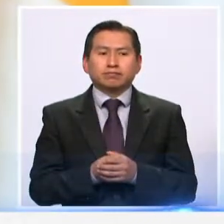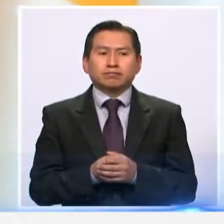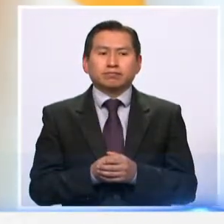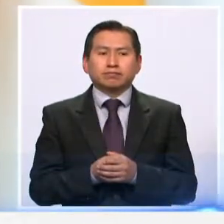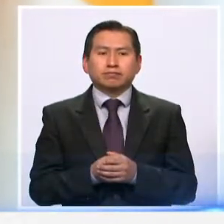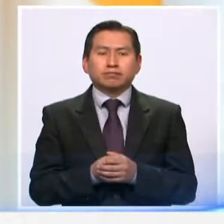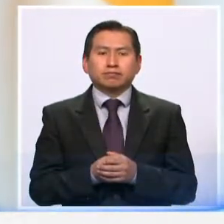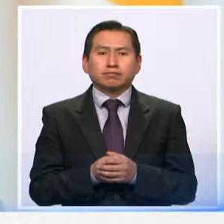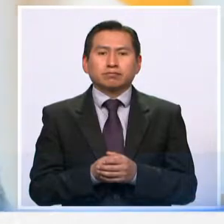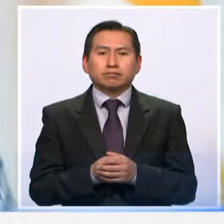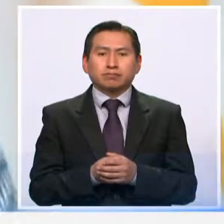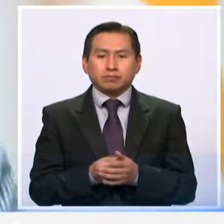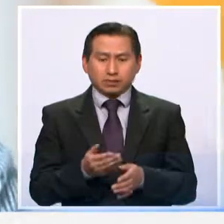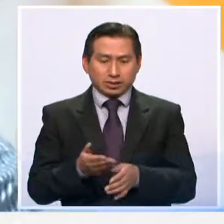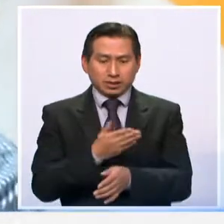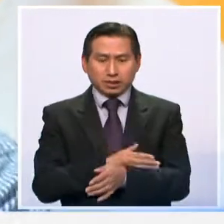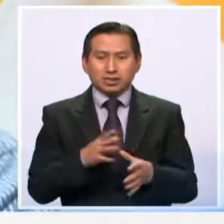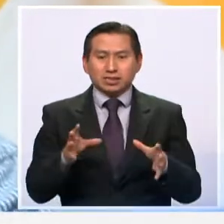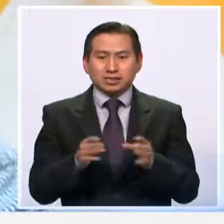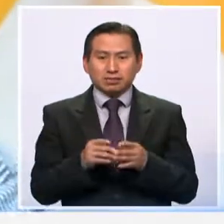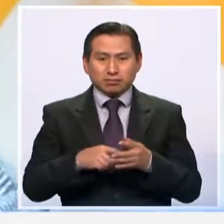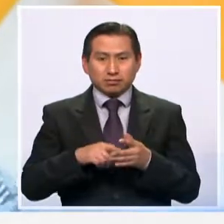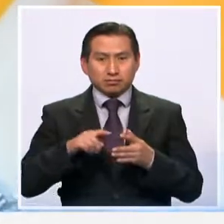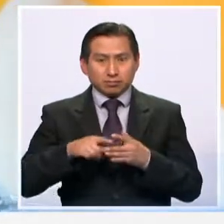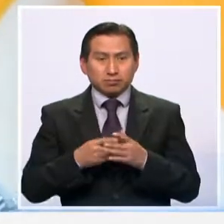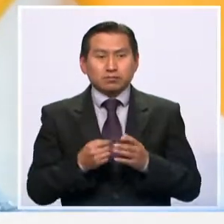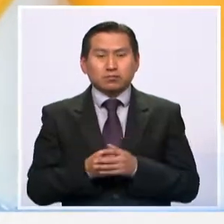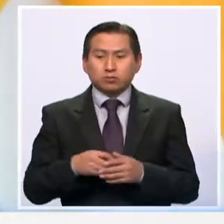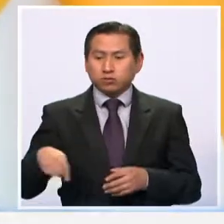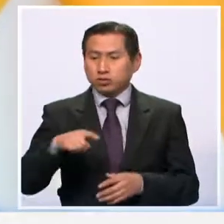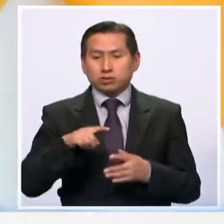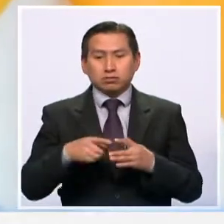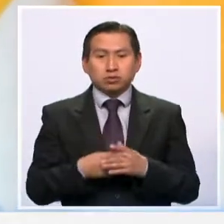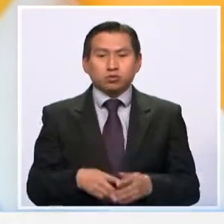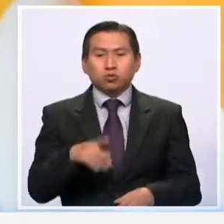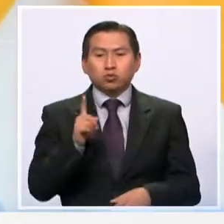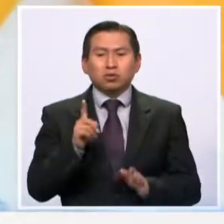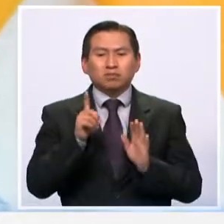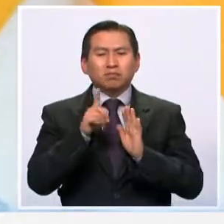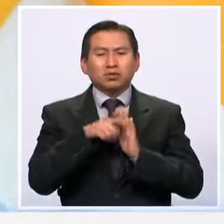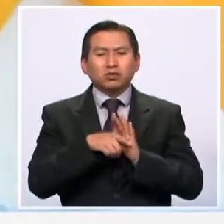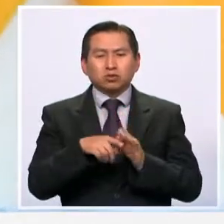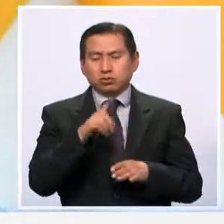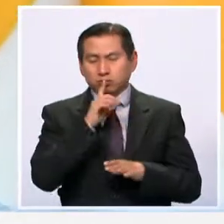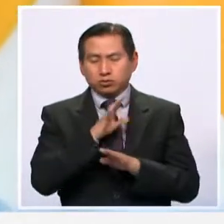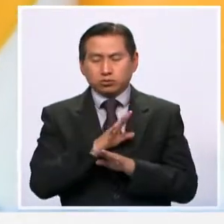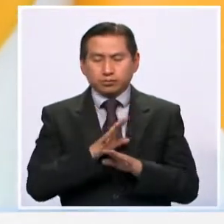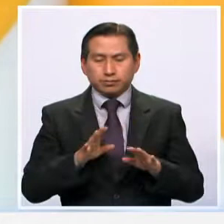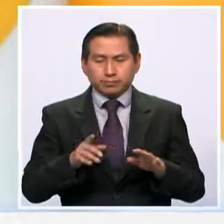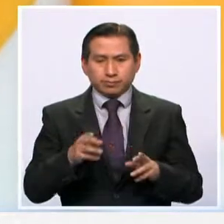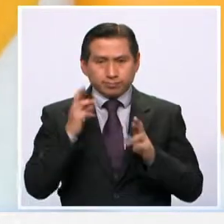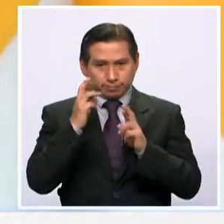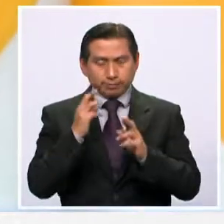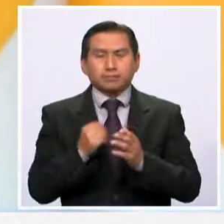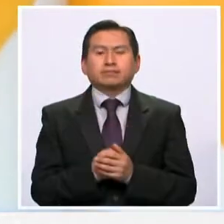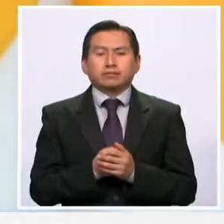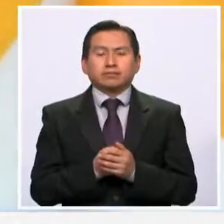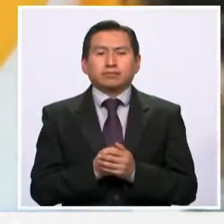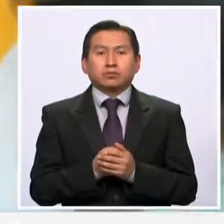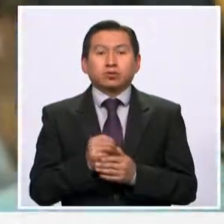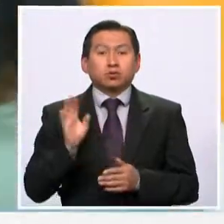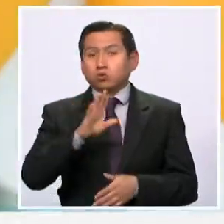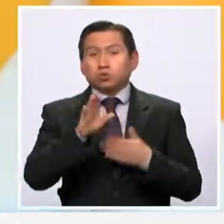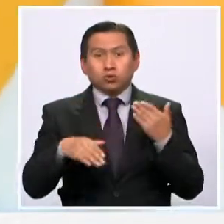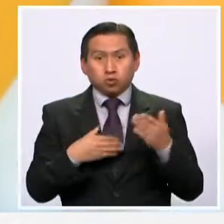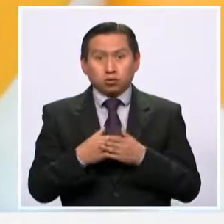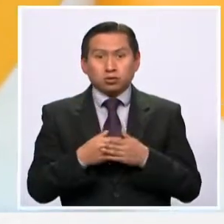Antes de iniciar la sesión, hemos iniciado con un minuto de silencio. Decirle a todos ustedes,